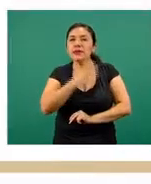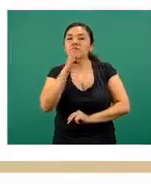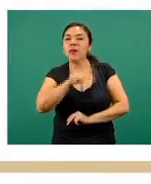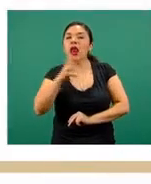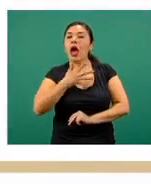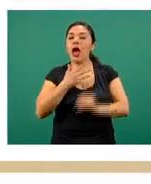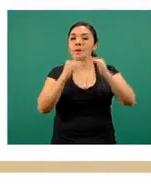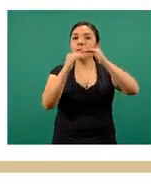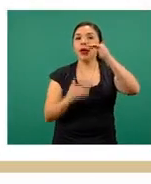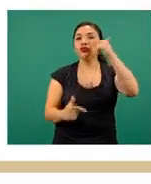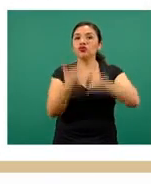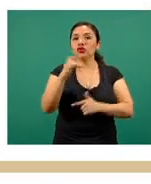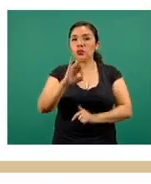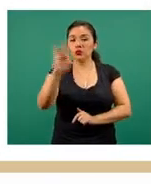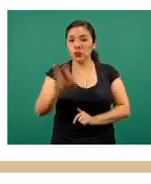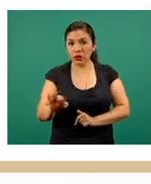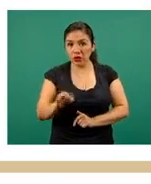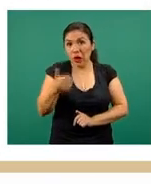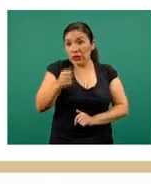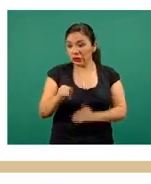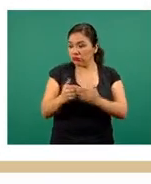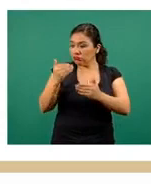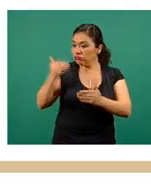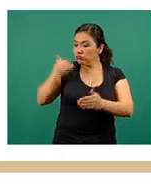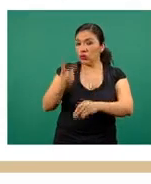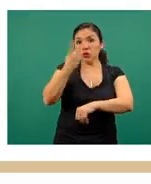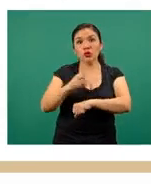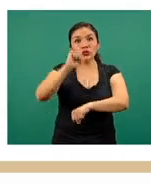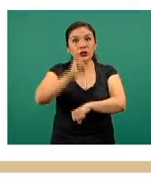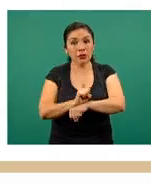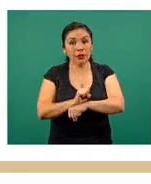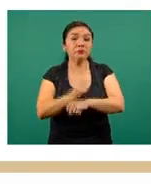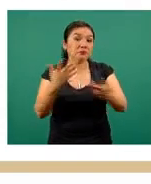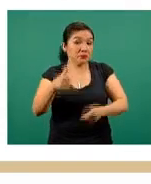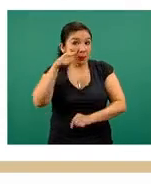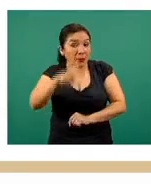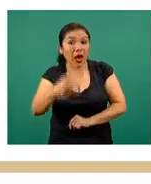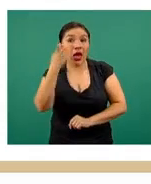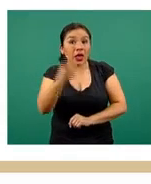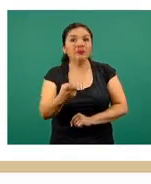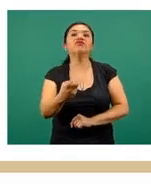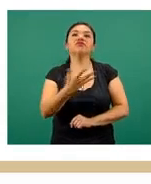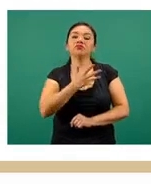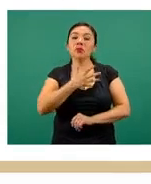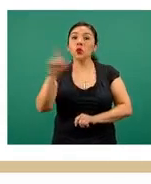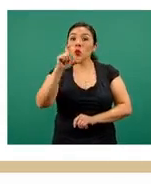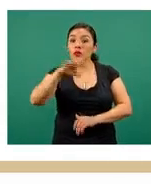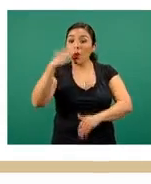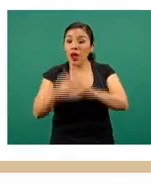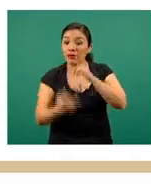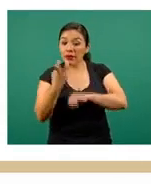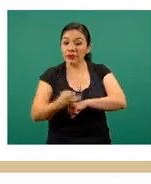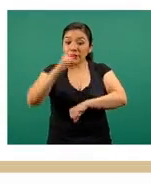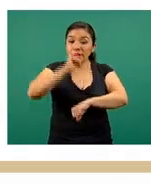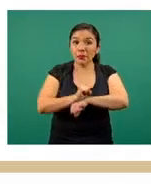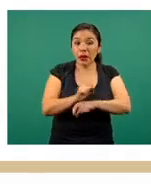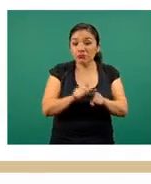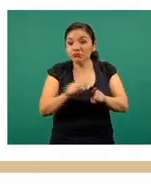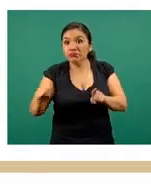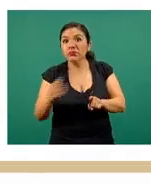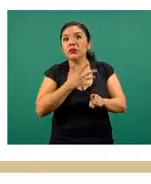menos 12% en las últimas 2 semanas, lo que obviamente implica que para el final de esta semana